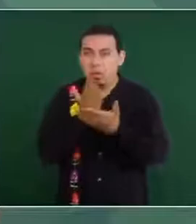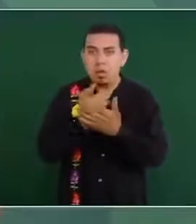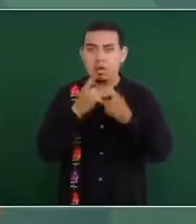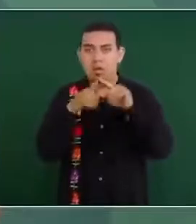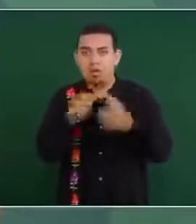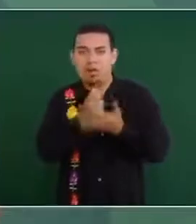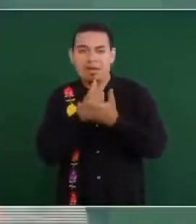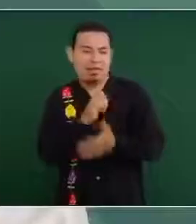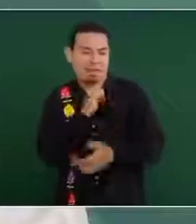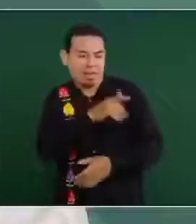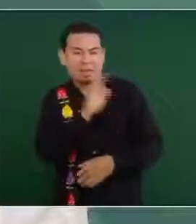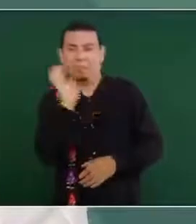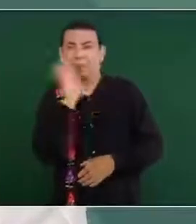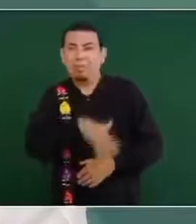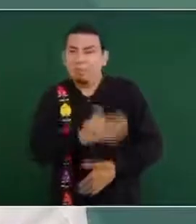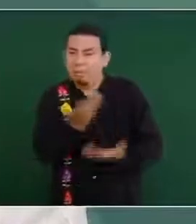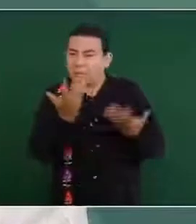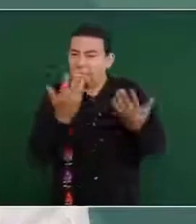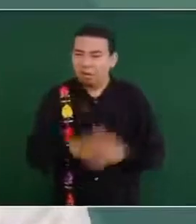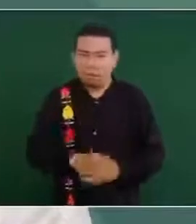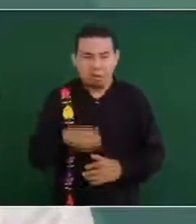no ayudan,